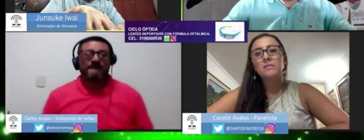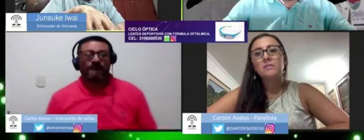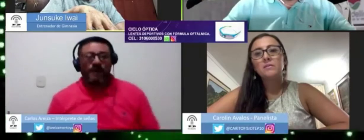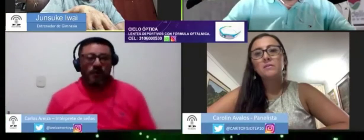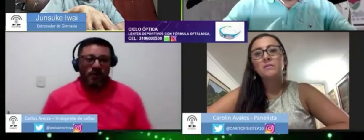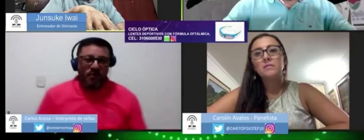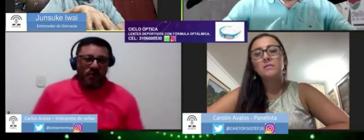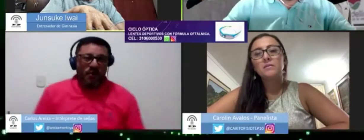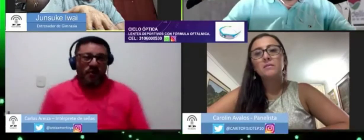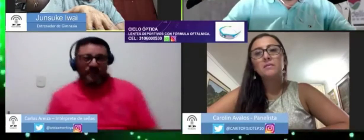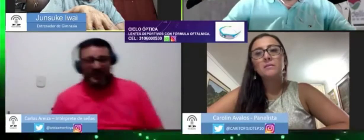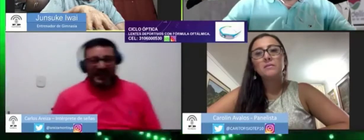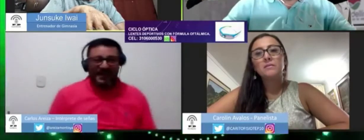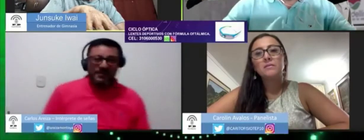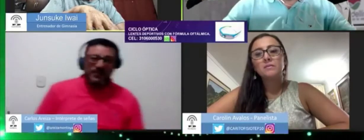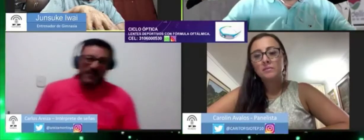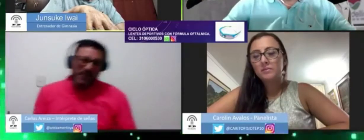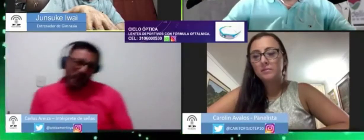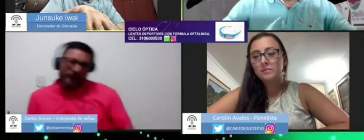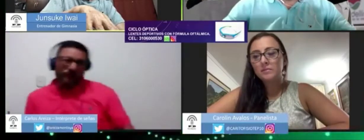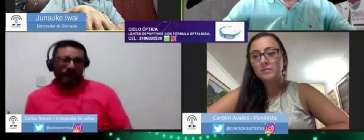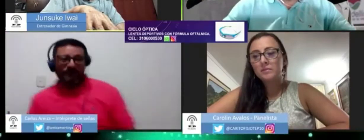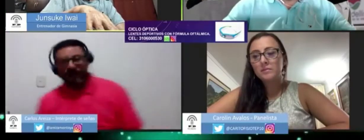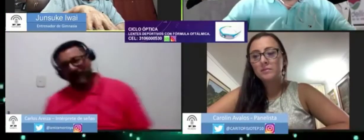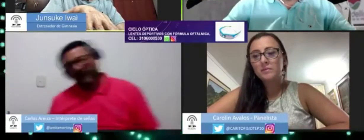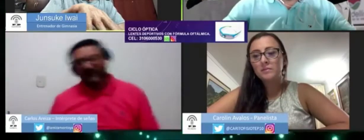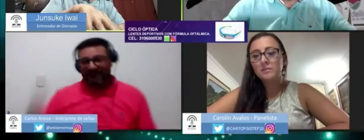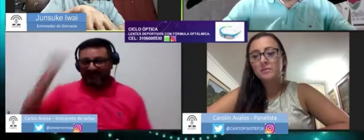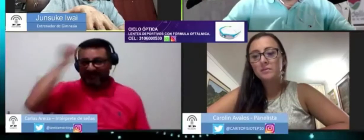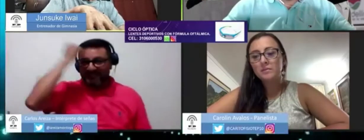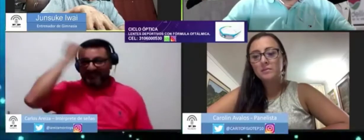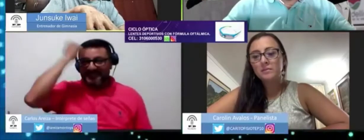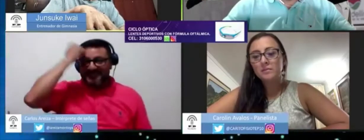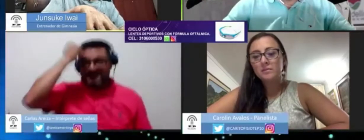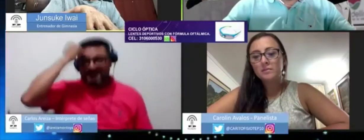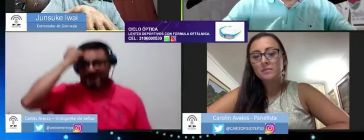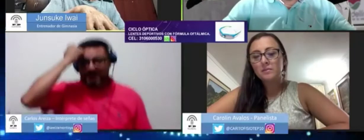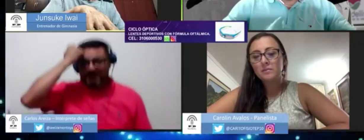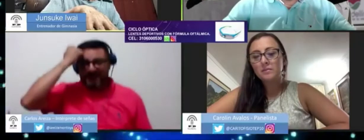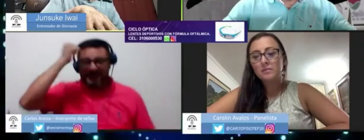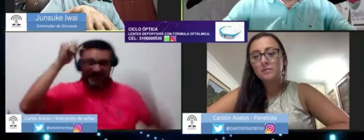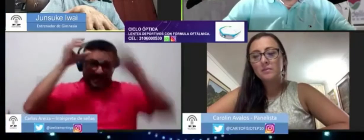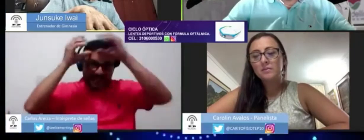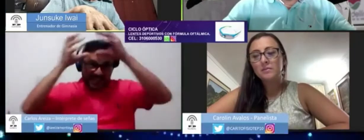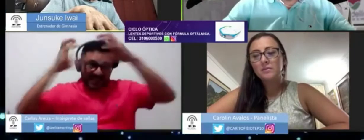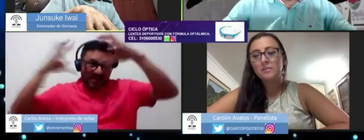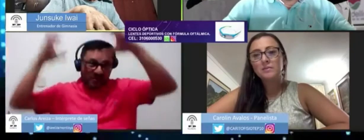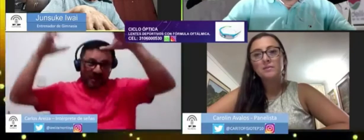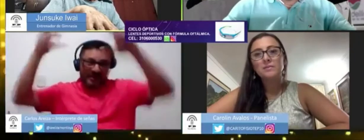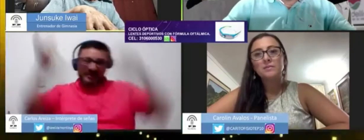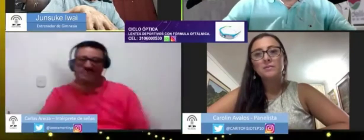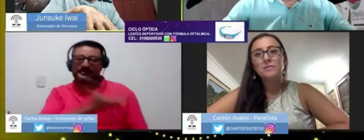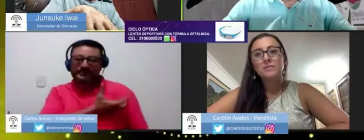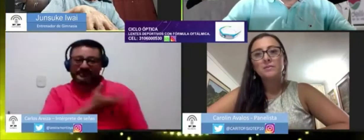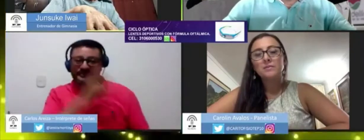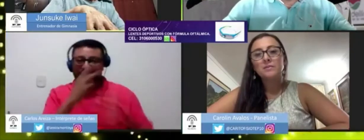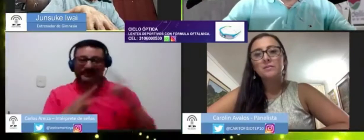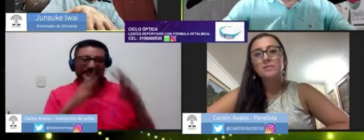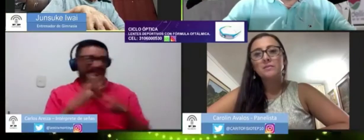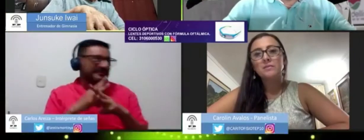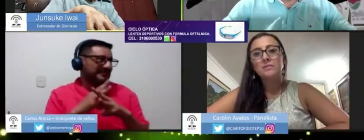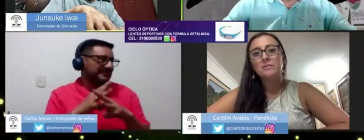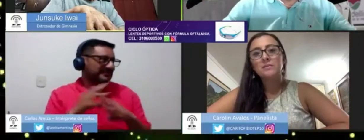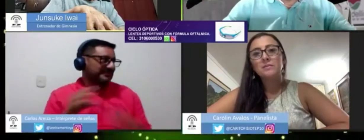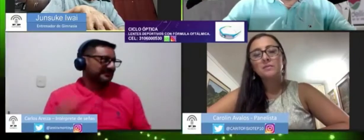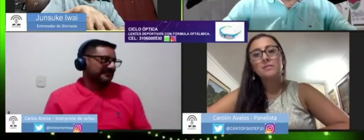como profe, ¿nosotros cuándo podemos tener campeón olímpico mundial? Entonces yo le